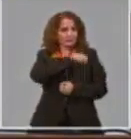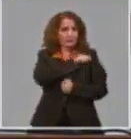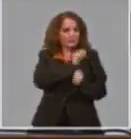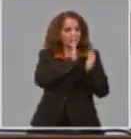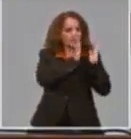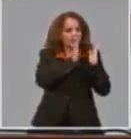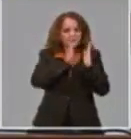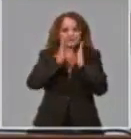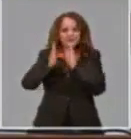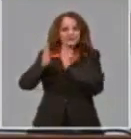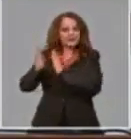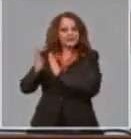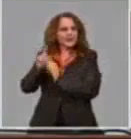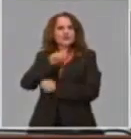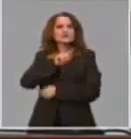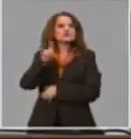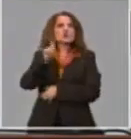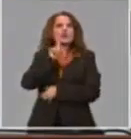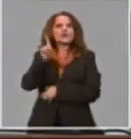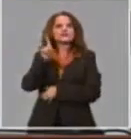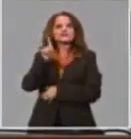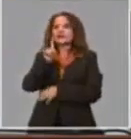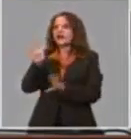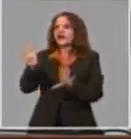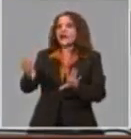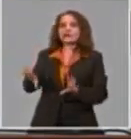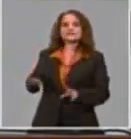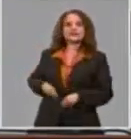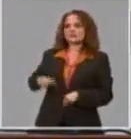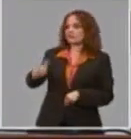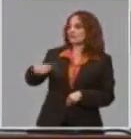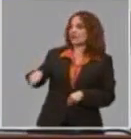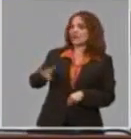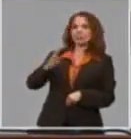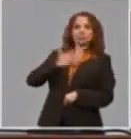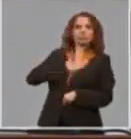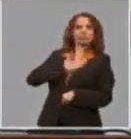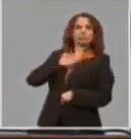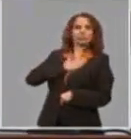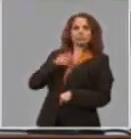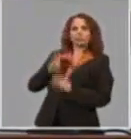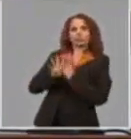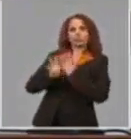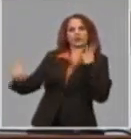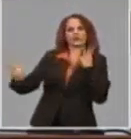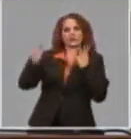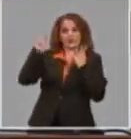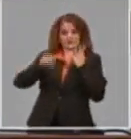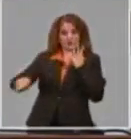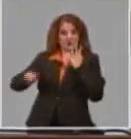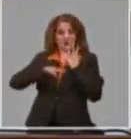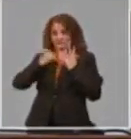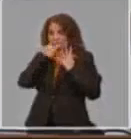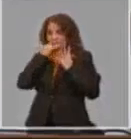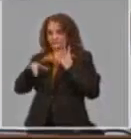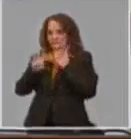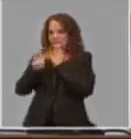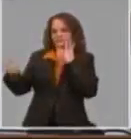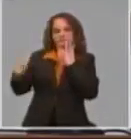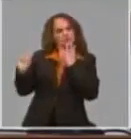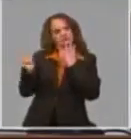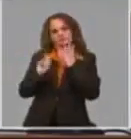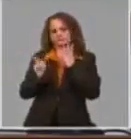reconozca el derecho a los coleros. Los coleros no pueden ser los dueños de estos coleros, ¿no? No pueden ser los dueños de la cola. Hay que